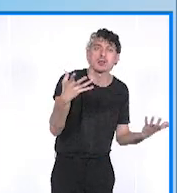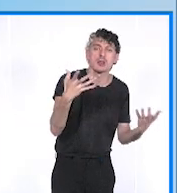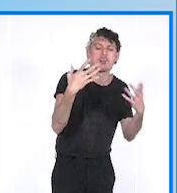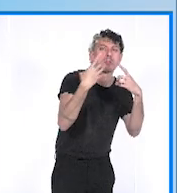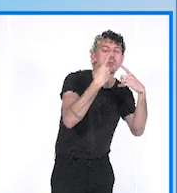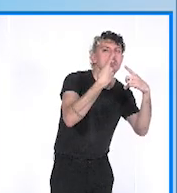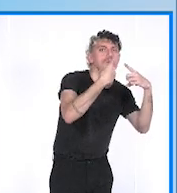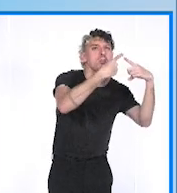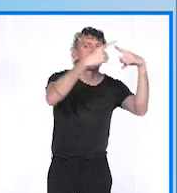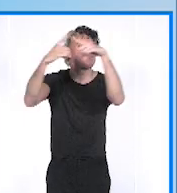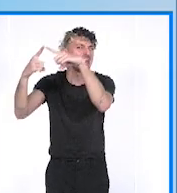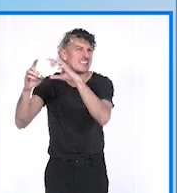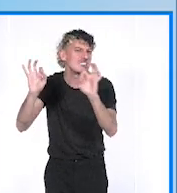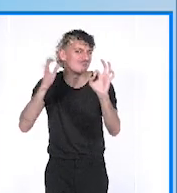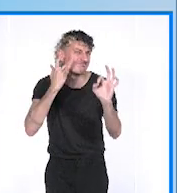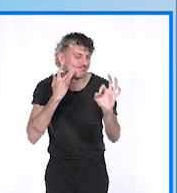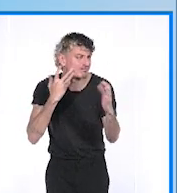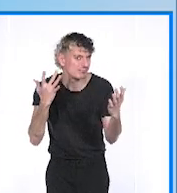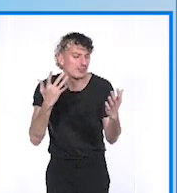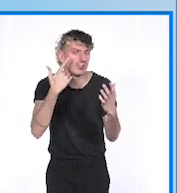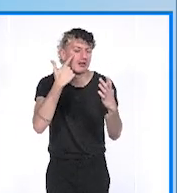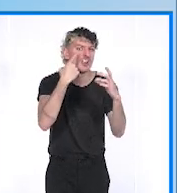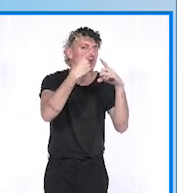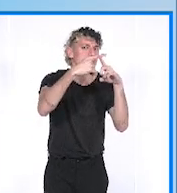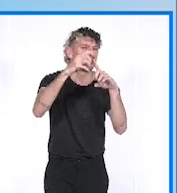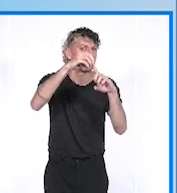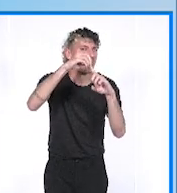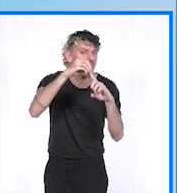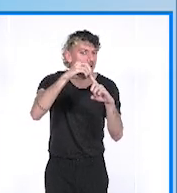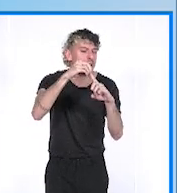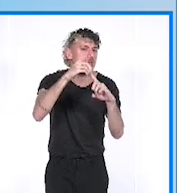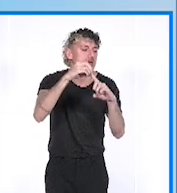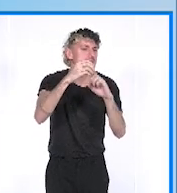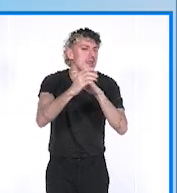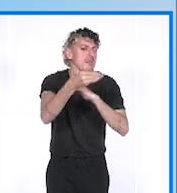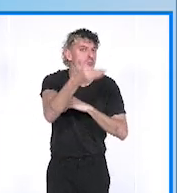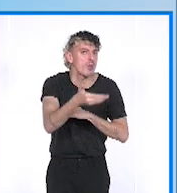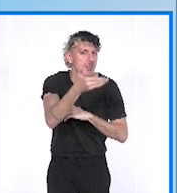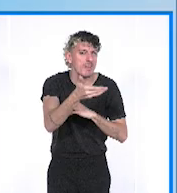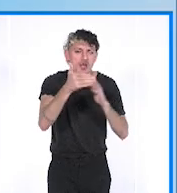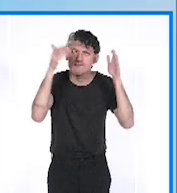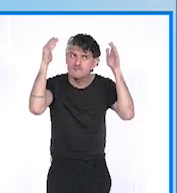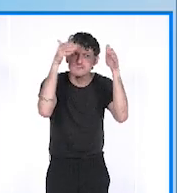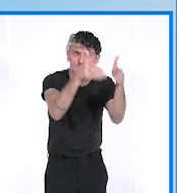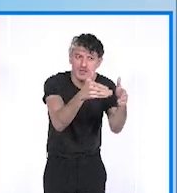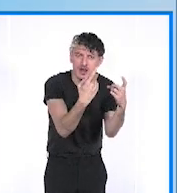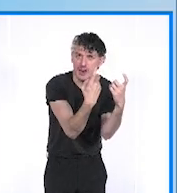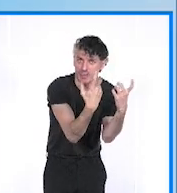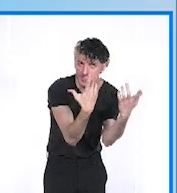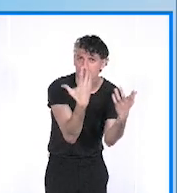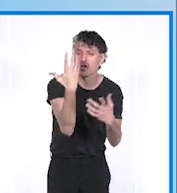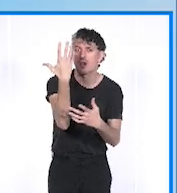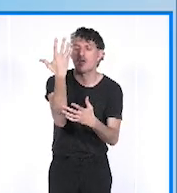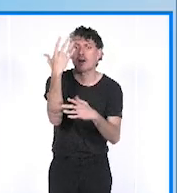diferencias Cuáles eran los elementos clave o los elementos que que tenía que trabajar o esas capacidades que los conectores y conectoras tenían que tener Sí o sí